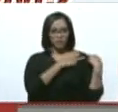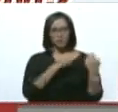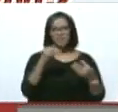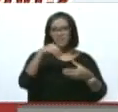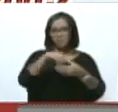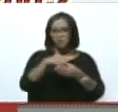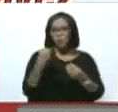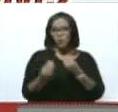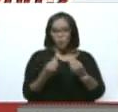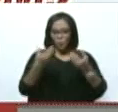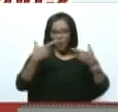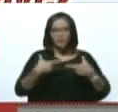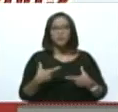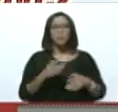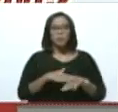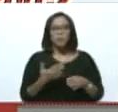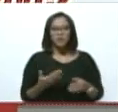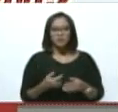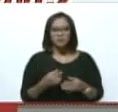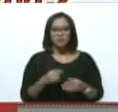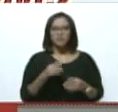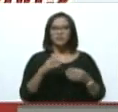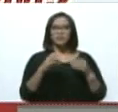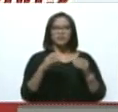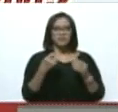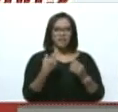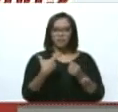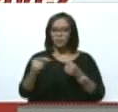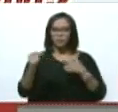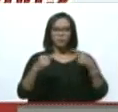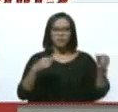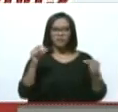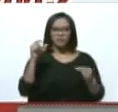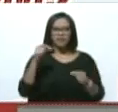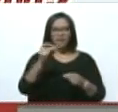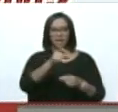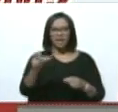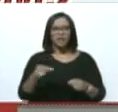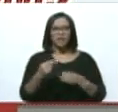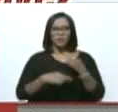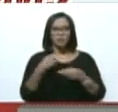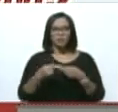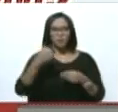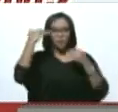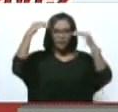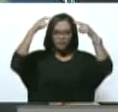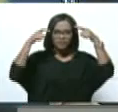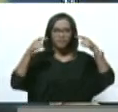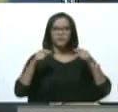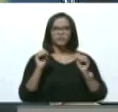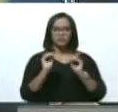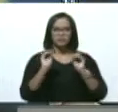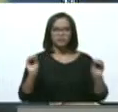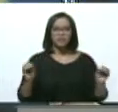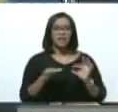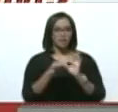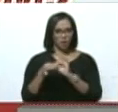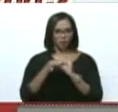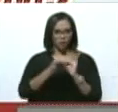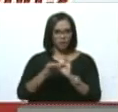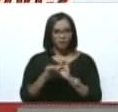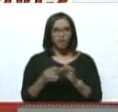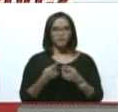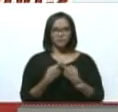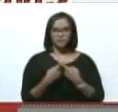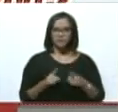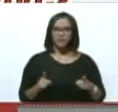es. Por eso se ha ido mucha gente de la revolución. El comandante Chávez nos ha sido un llamado a eso, que la unidad es